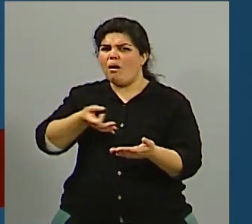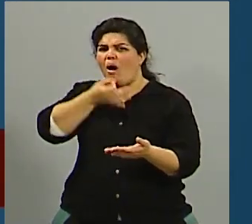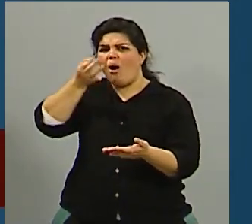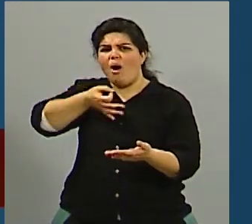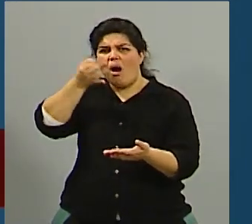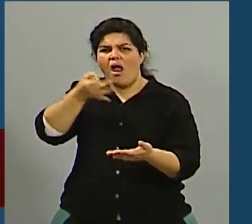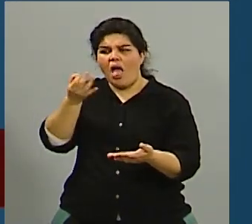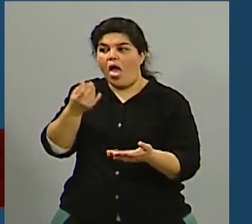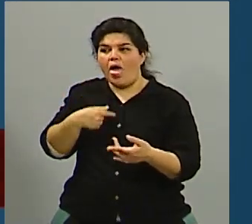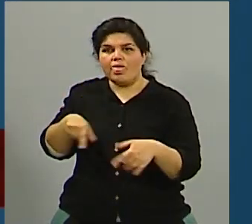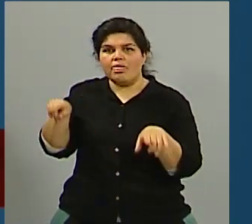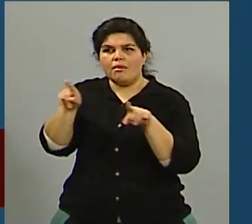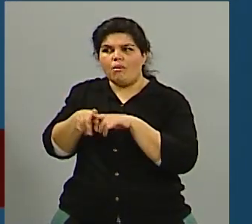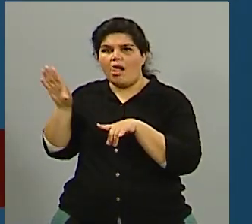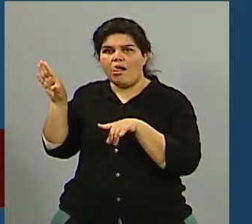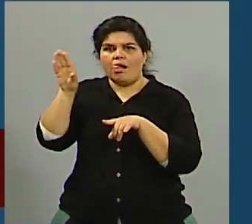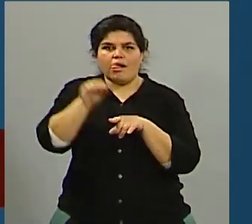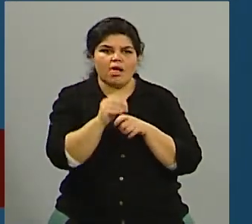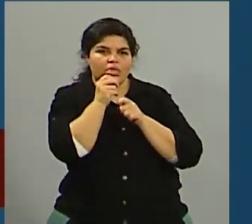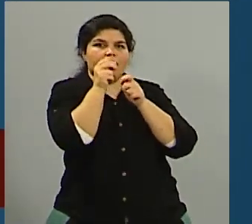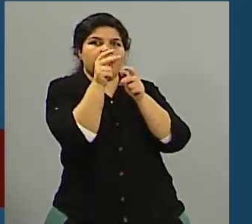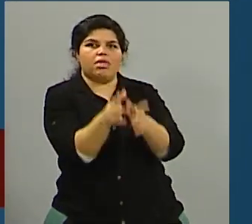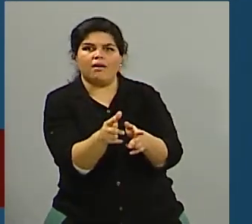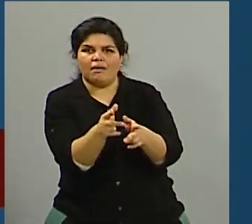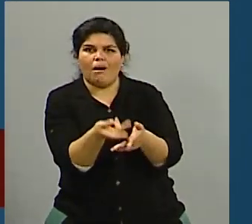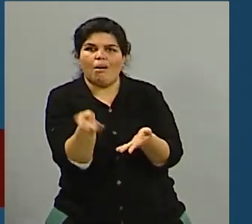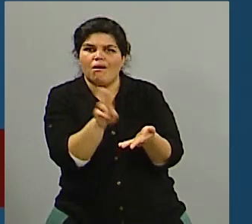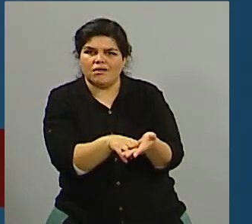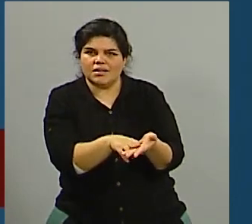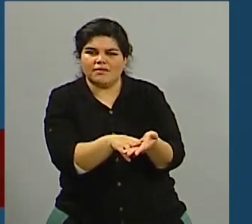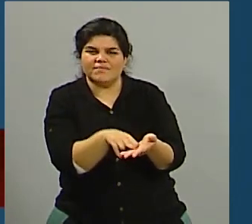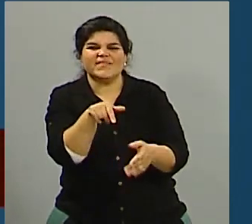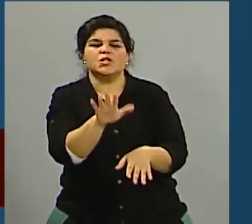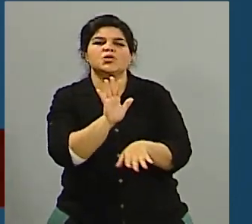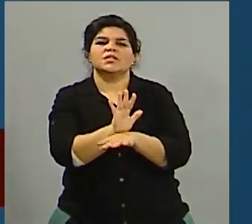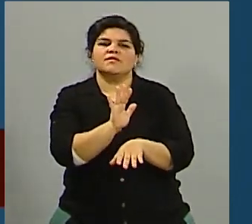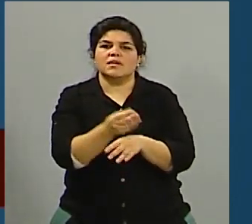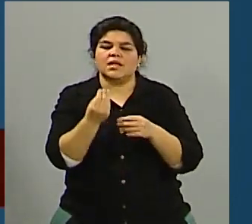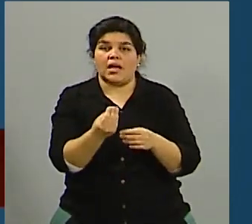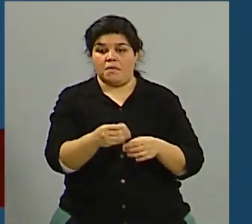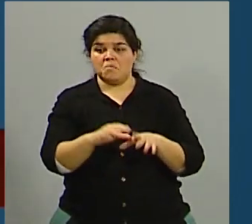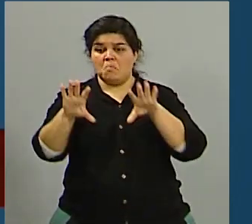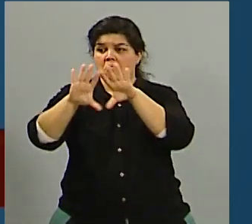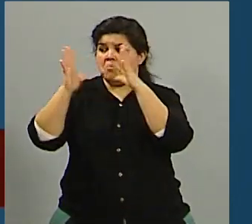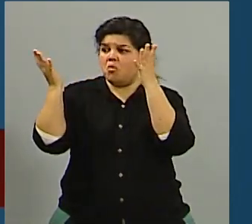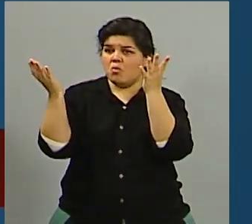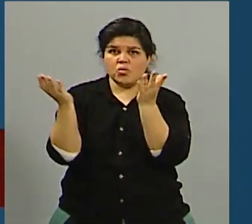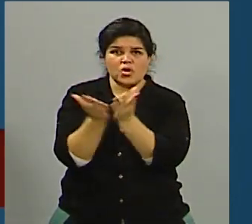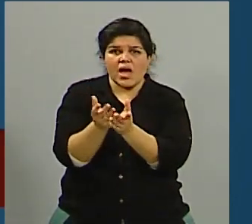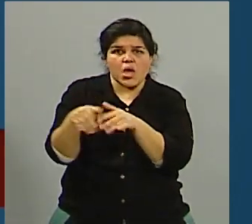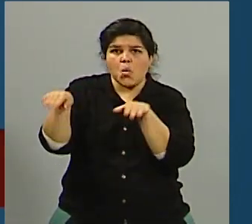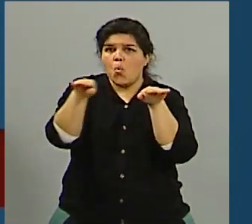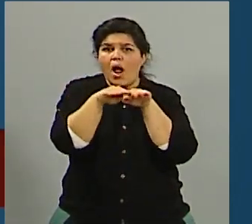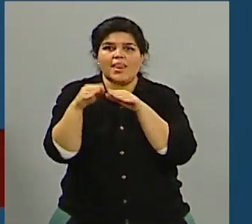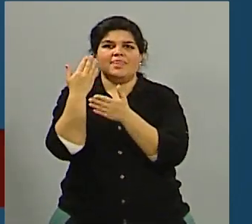que habrían quedado en la historia, y hay surgimientos de extrema derecha en todo el mundo. Y en la Argentina